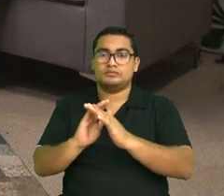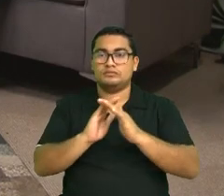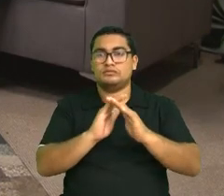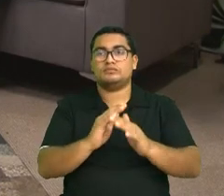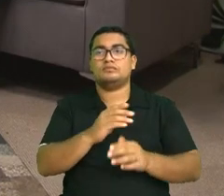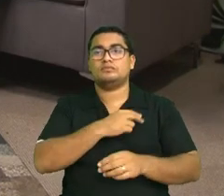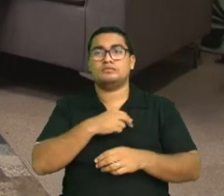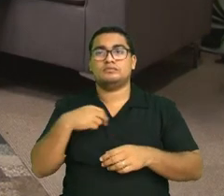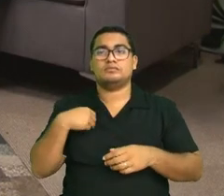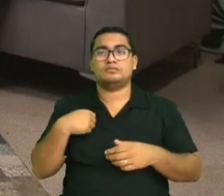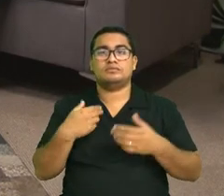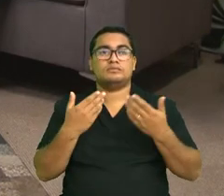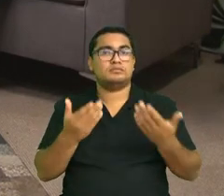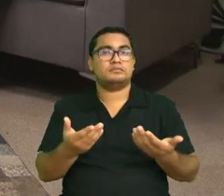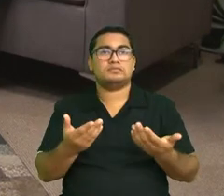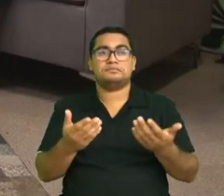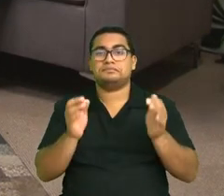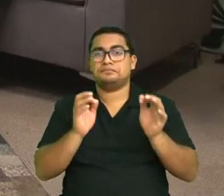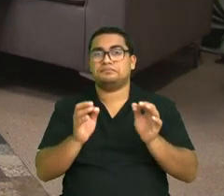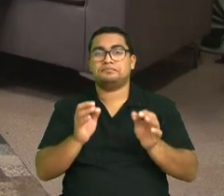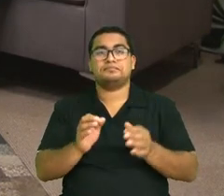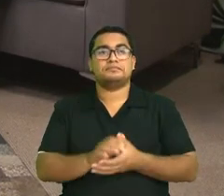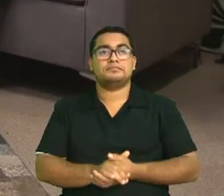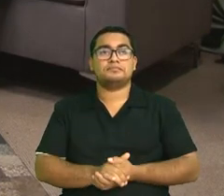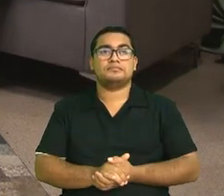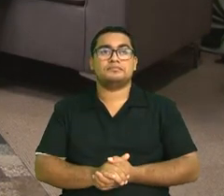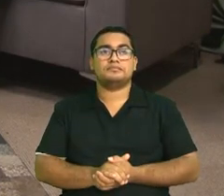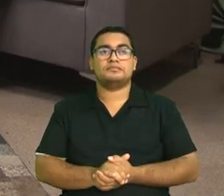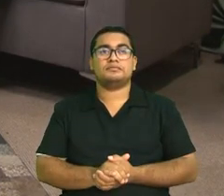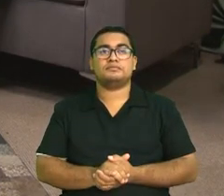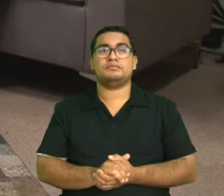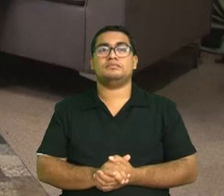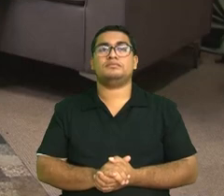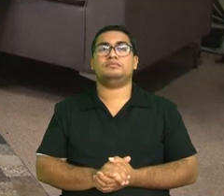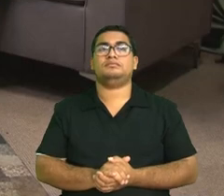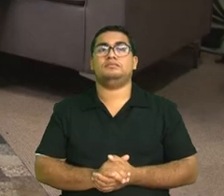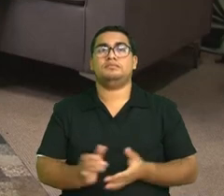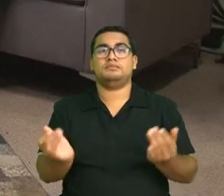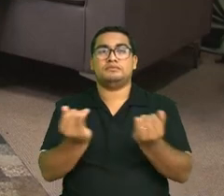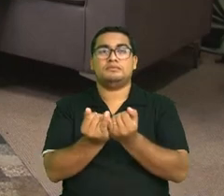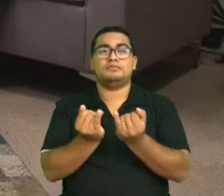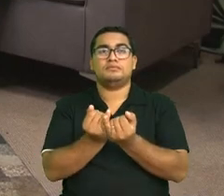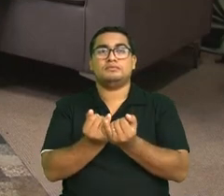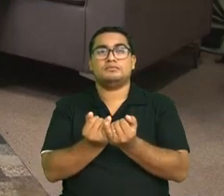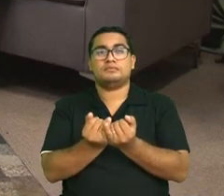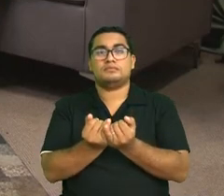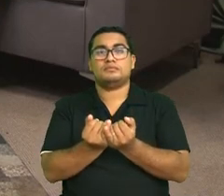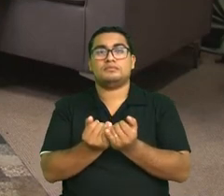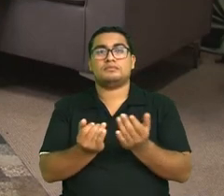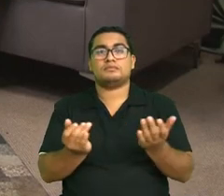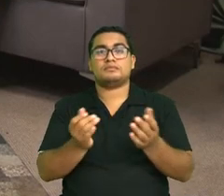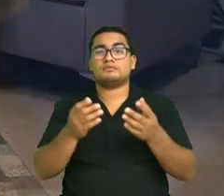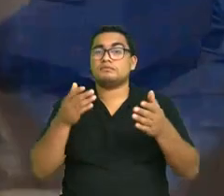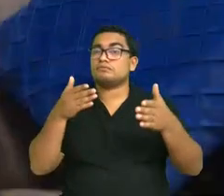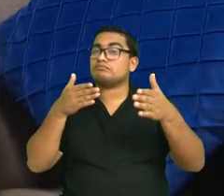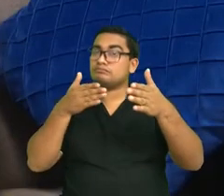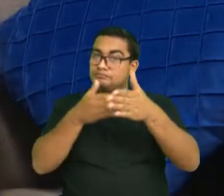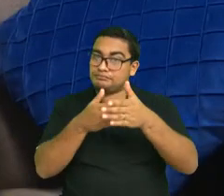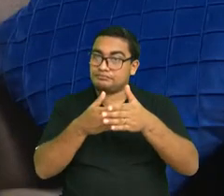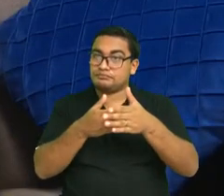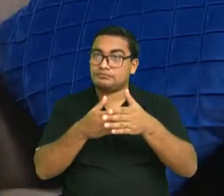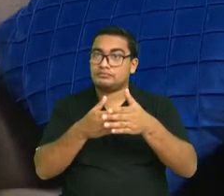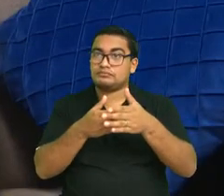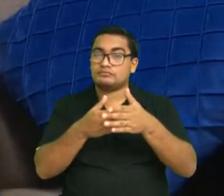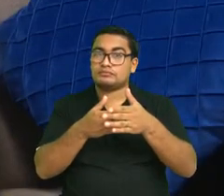a hacer algo en la vida. Claro que sí, incluidos y también con capacidades para su propio desarrollo. Claro. Tenemos que hacer